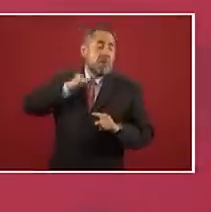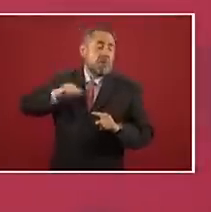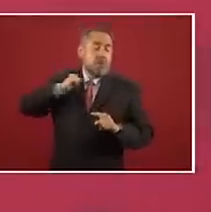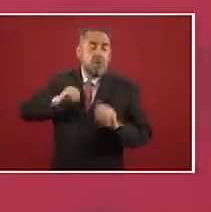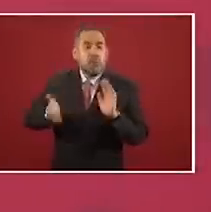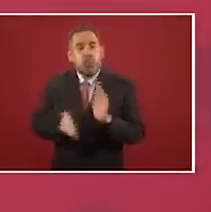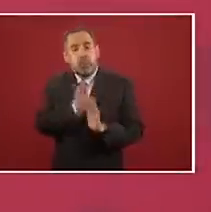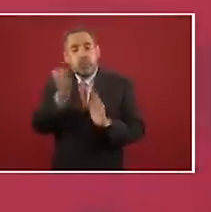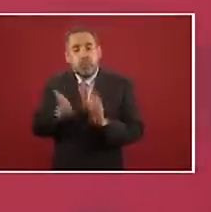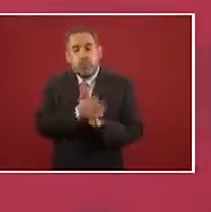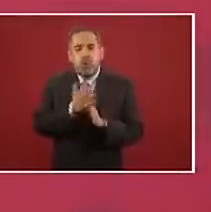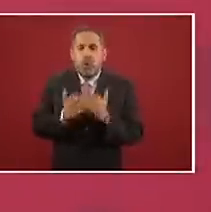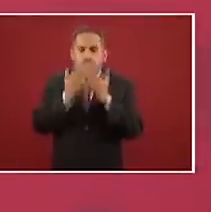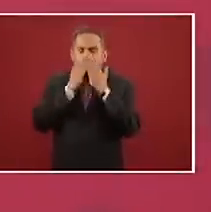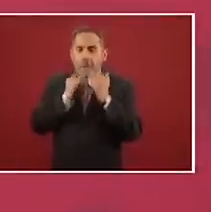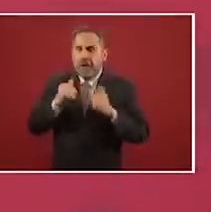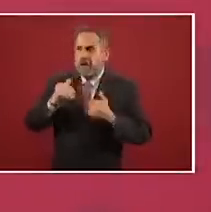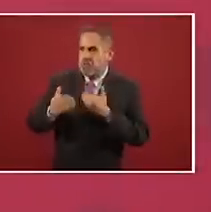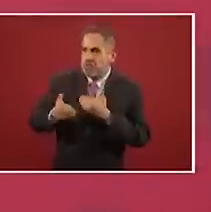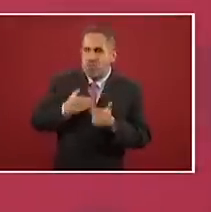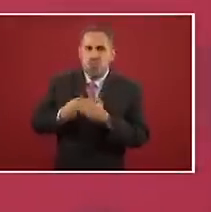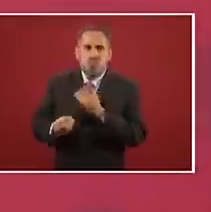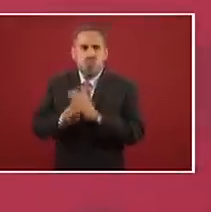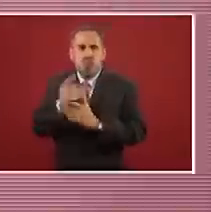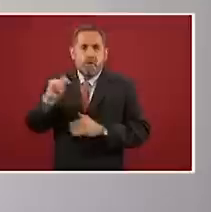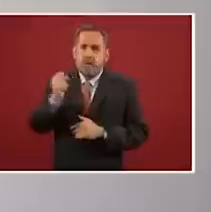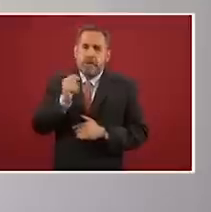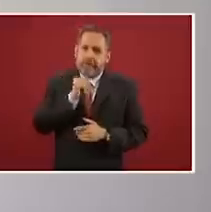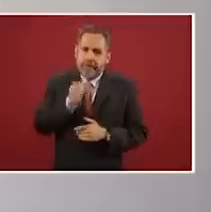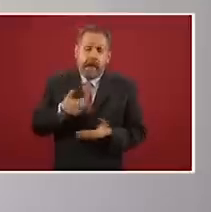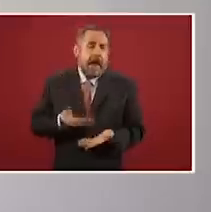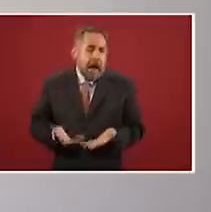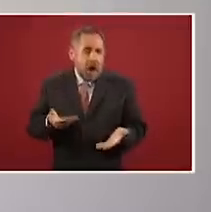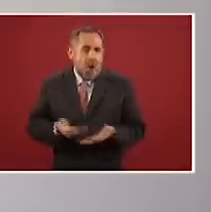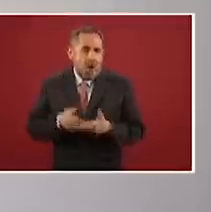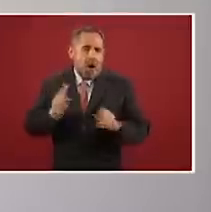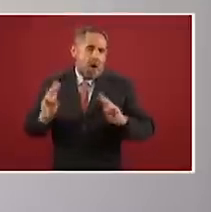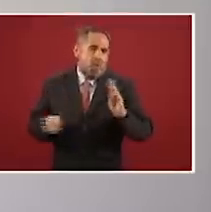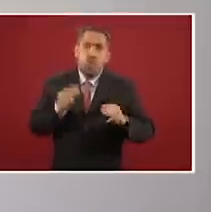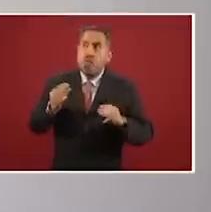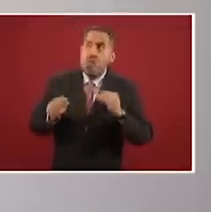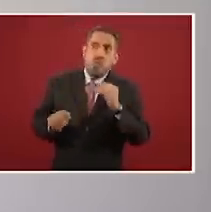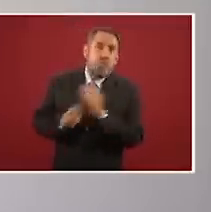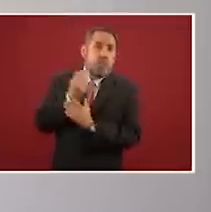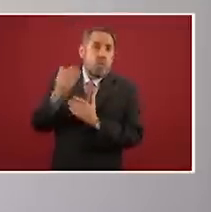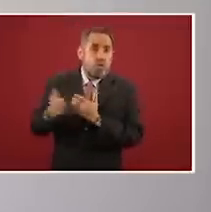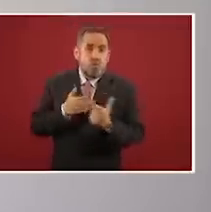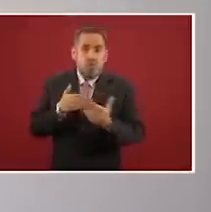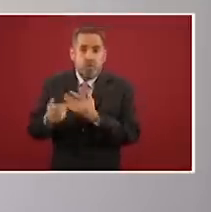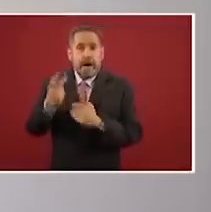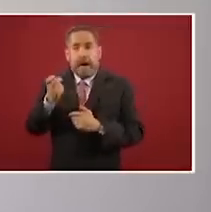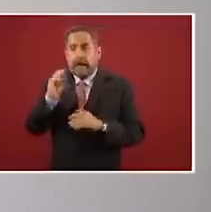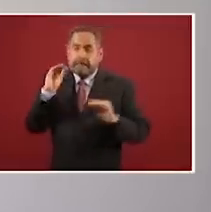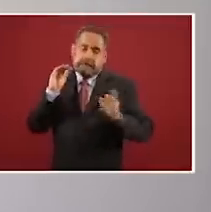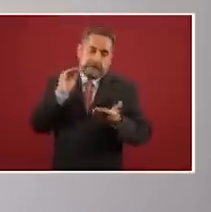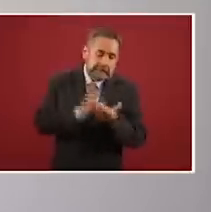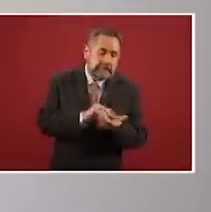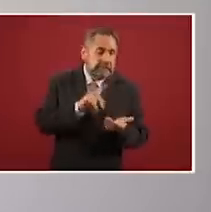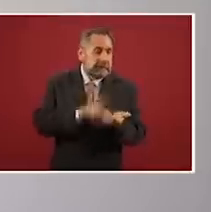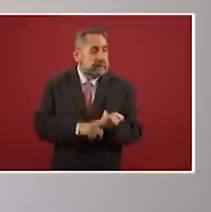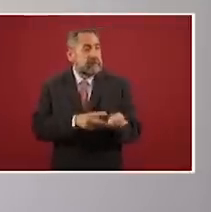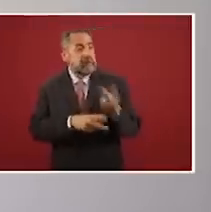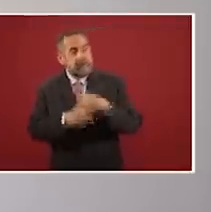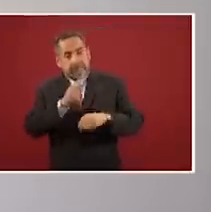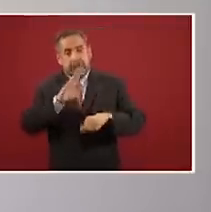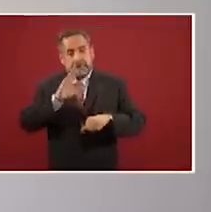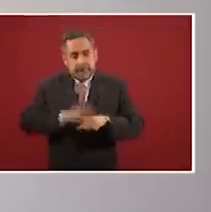no se tenía la tecnología que ahora se tiene en el mundo, Entonces, se puede generar más